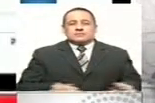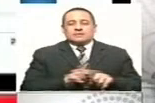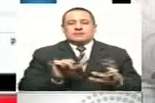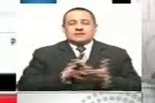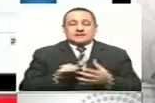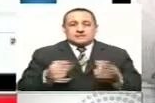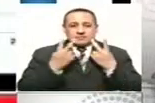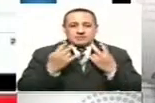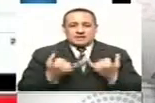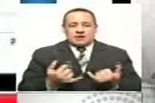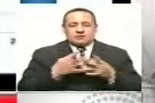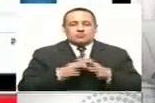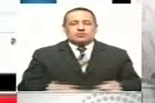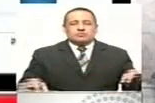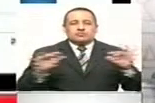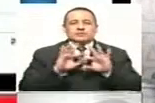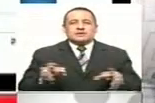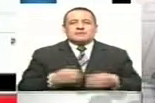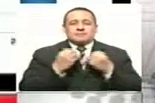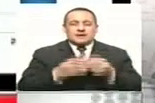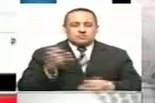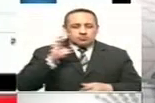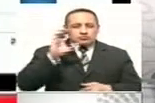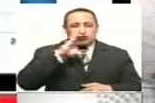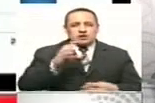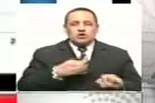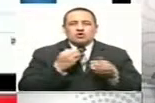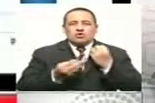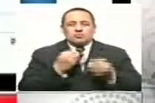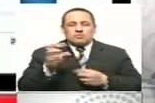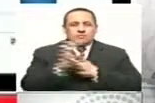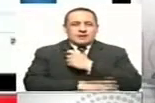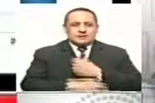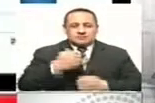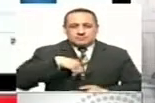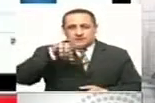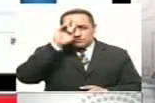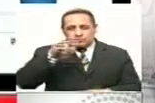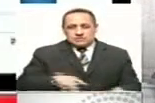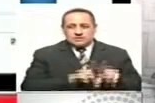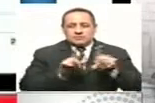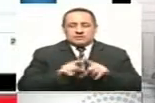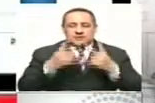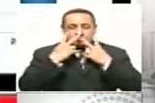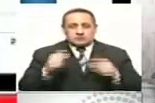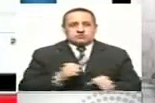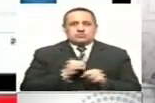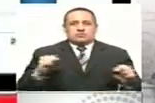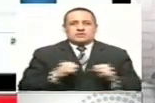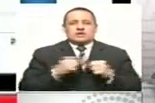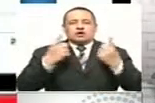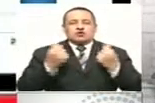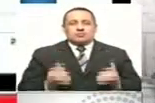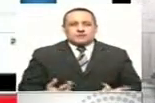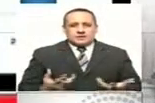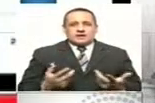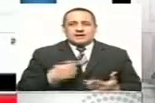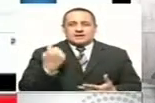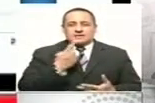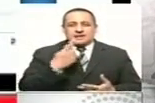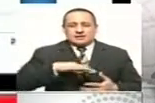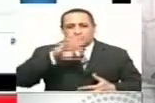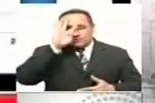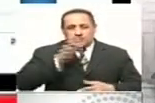que eso va a ser muy importante para mirar también cómo como país nos ha impactado en la economía la